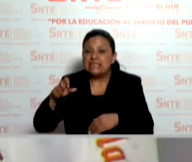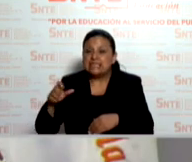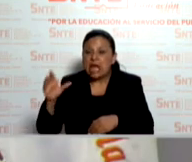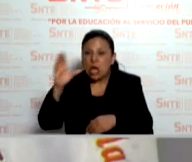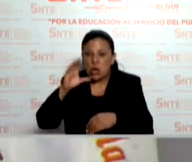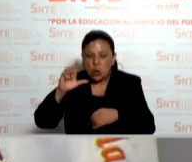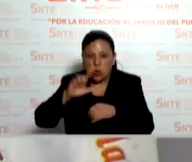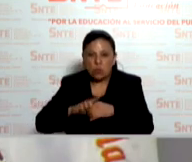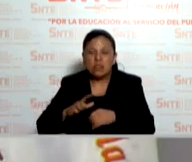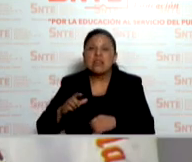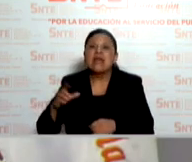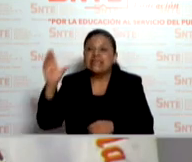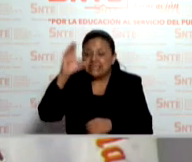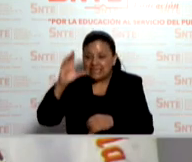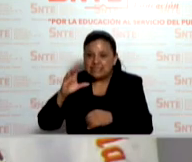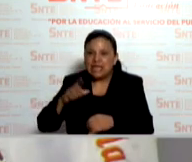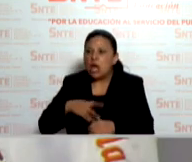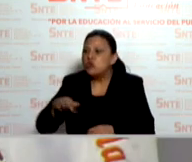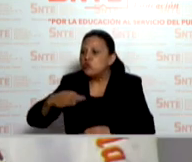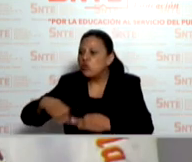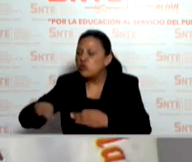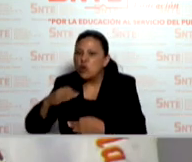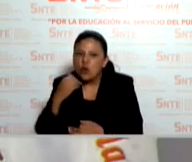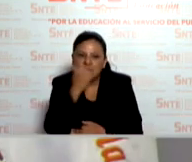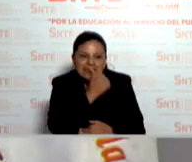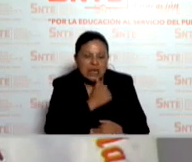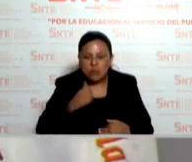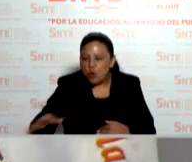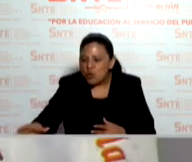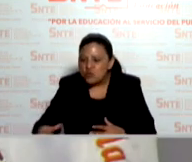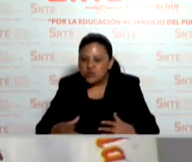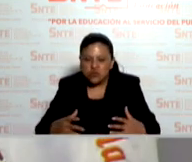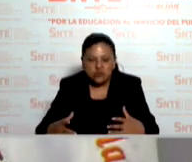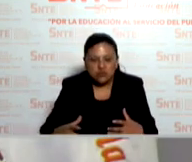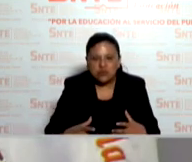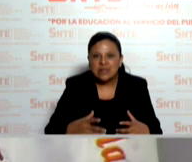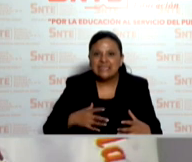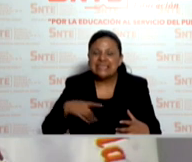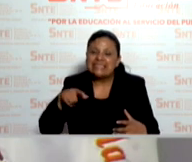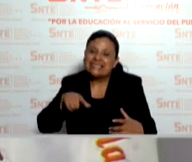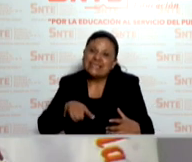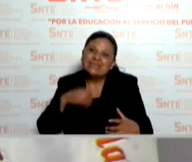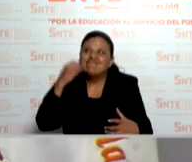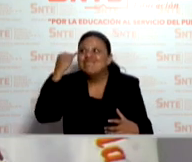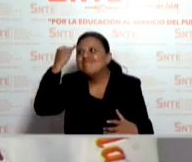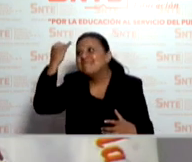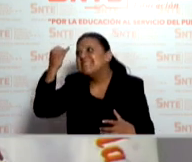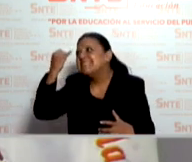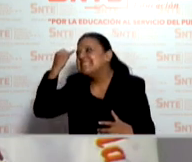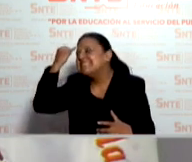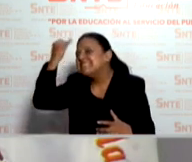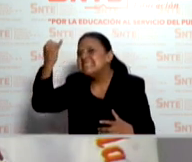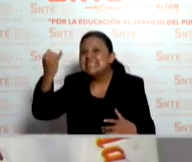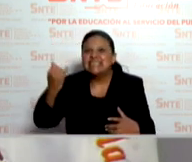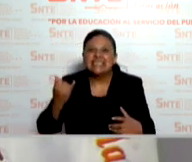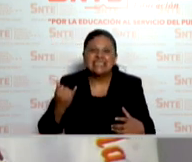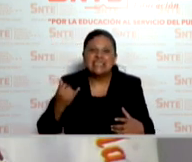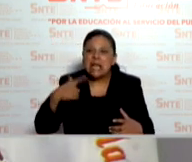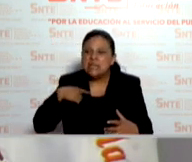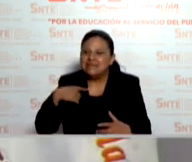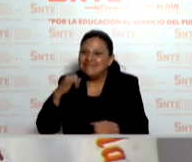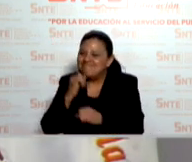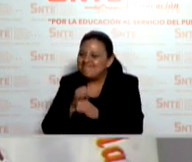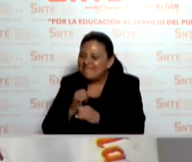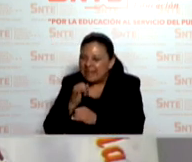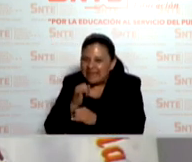ciencia, logró involucrar a los estudiantes en su aprendizaje, incentivar su creatividad y despertar el interés en la